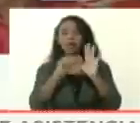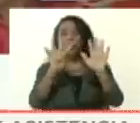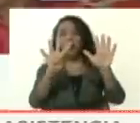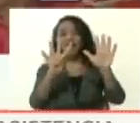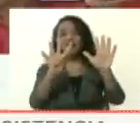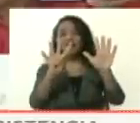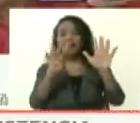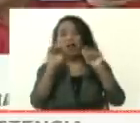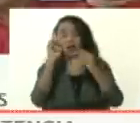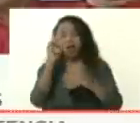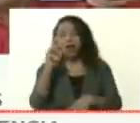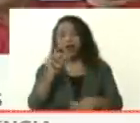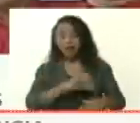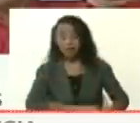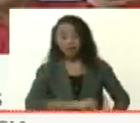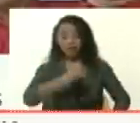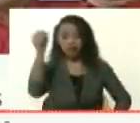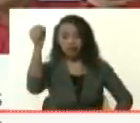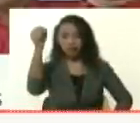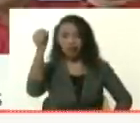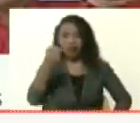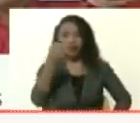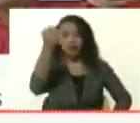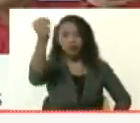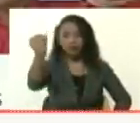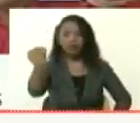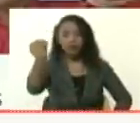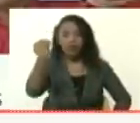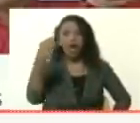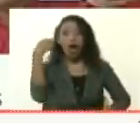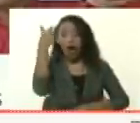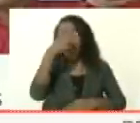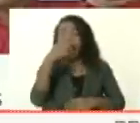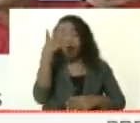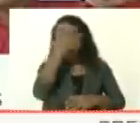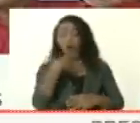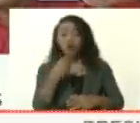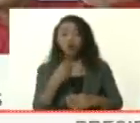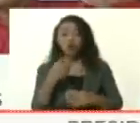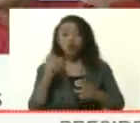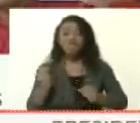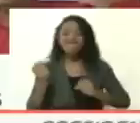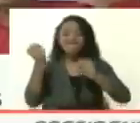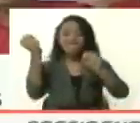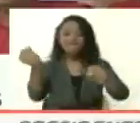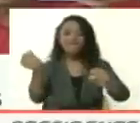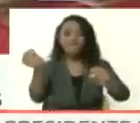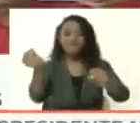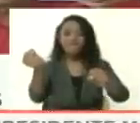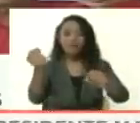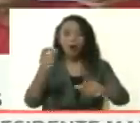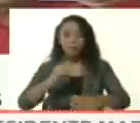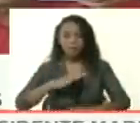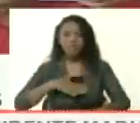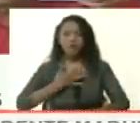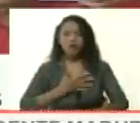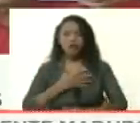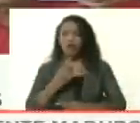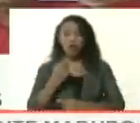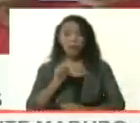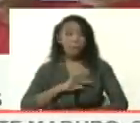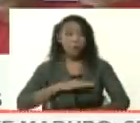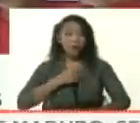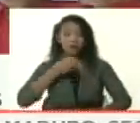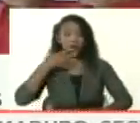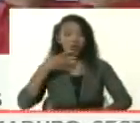2009, el sable del libertador a la juventud y los empodera. Pero no solo los empodera al darle poder, sino que los empodera de